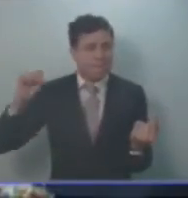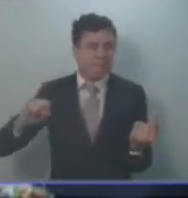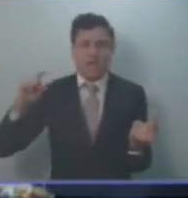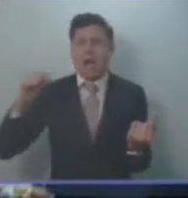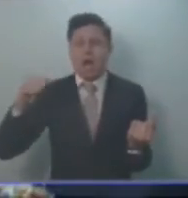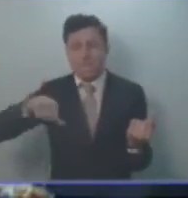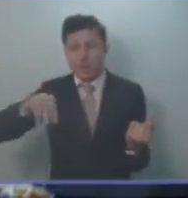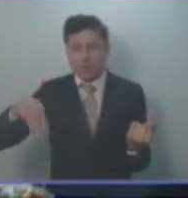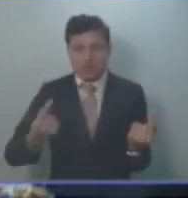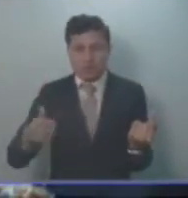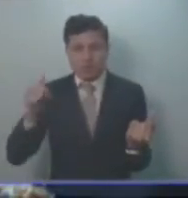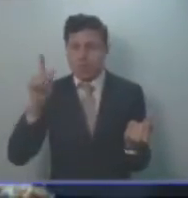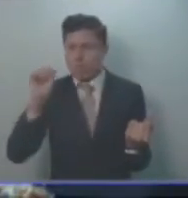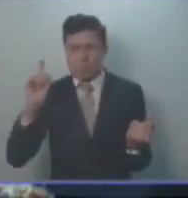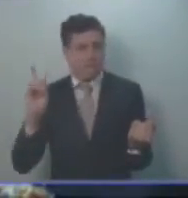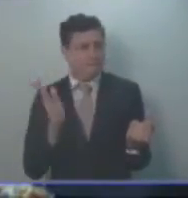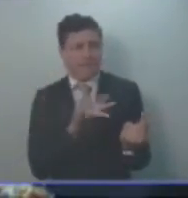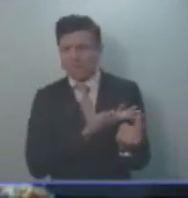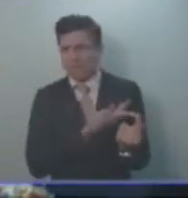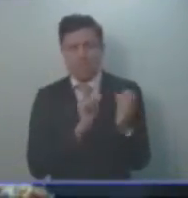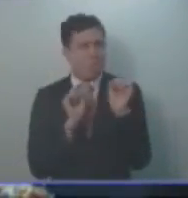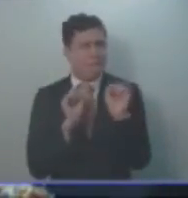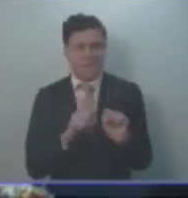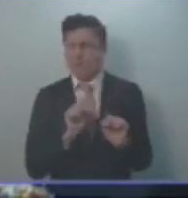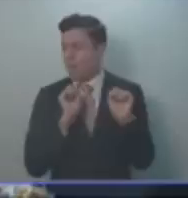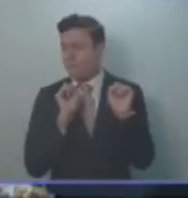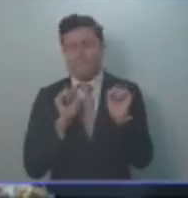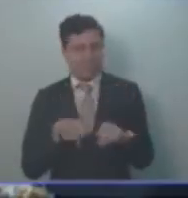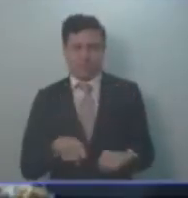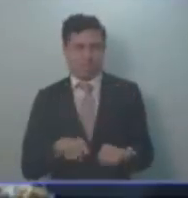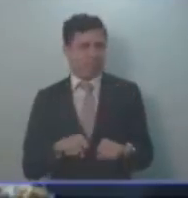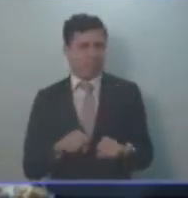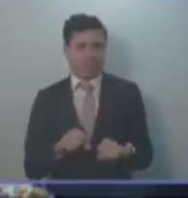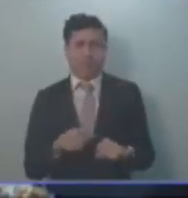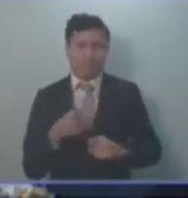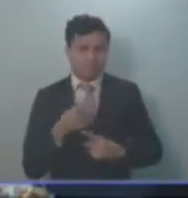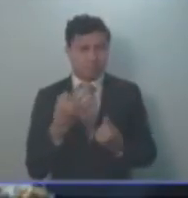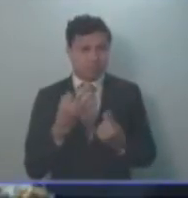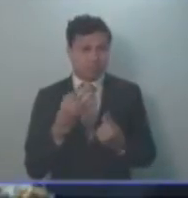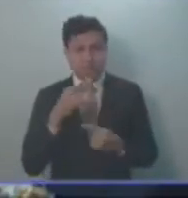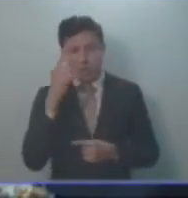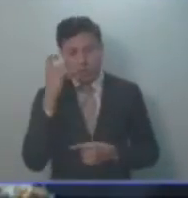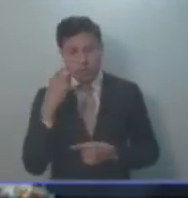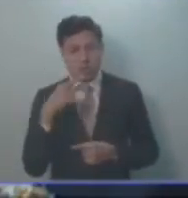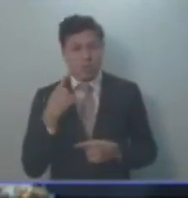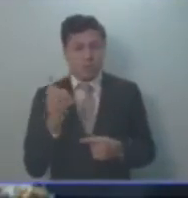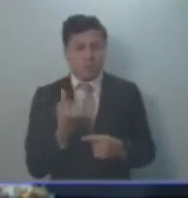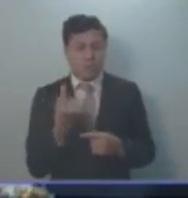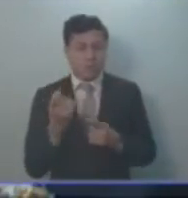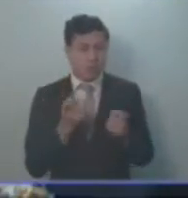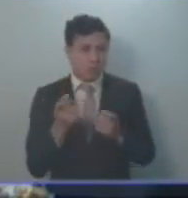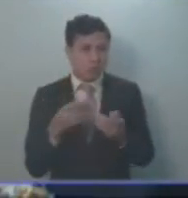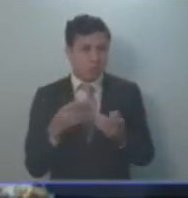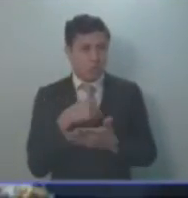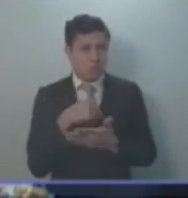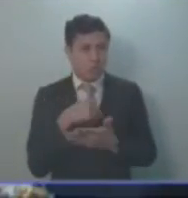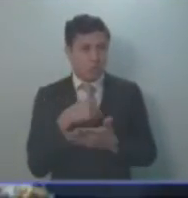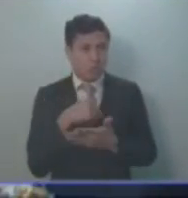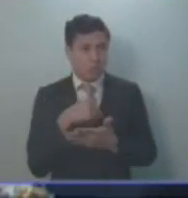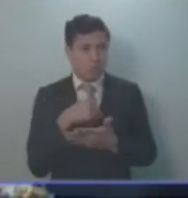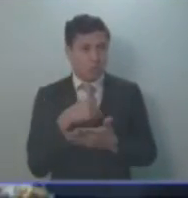enfermedades crónicas incapacitantes que requieran controles médicos frecuentes, rehabilitación